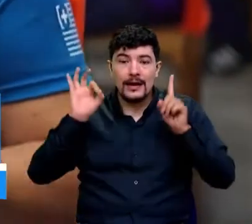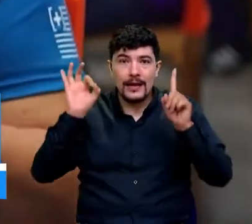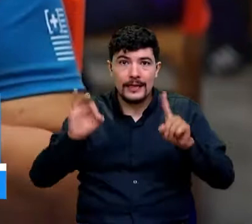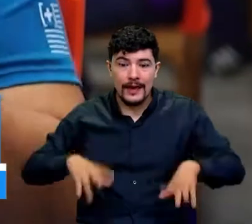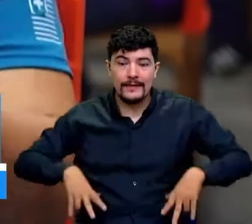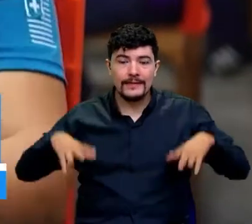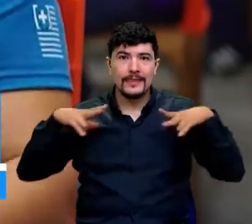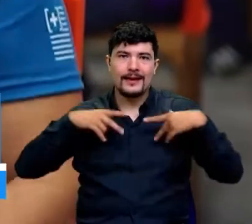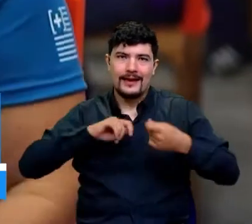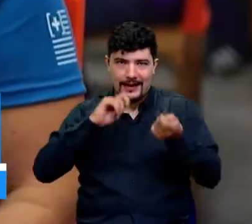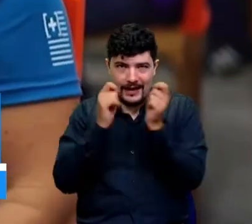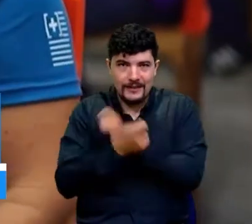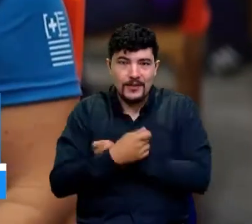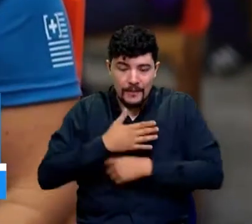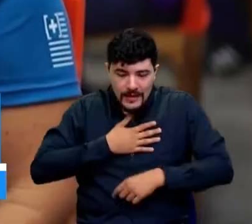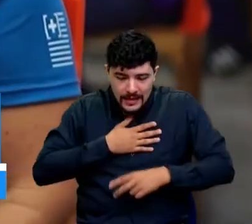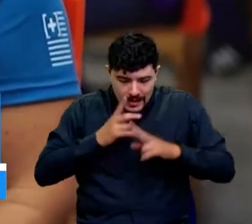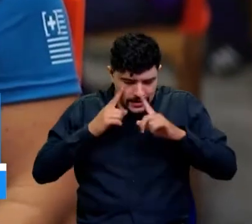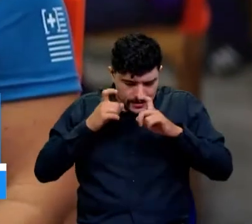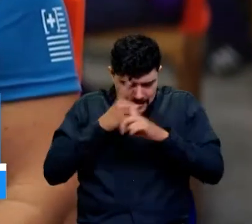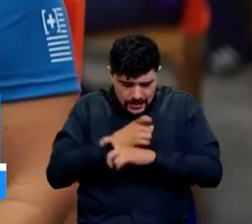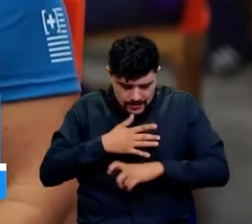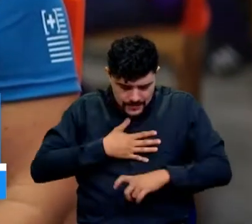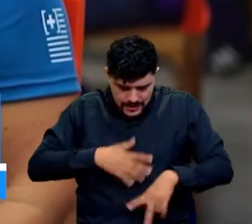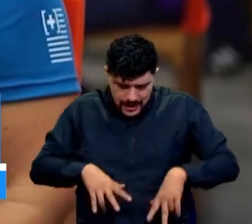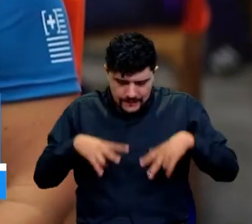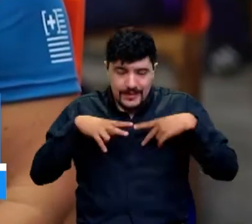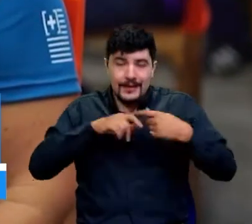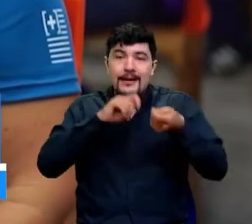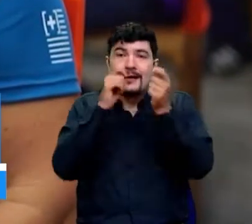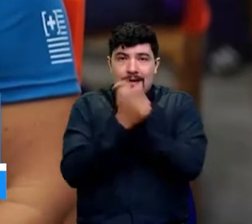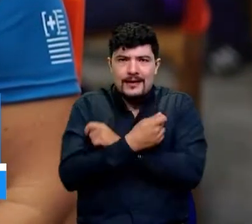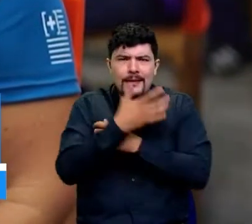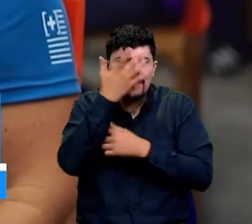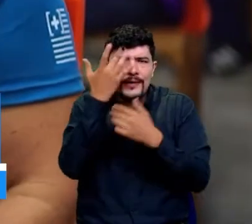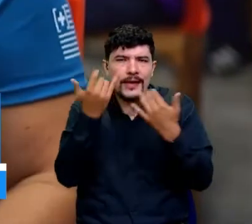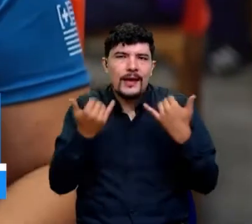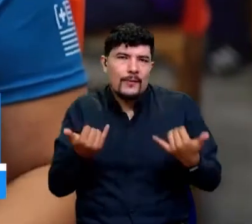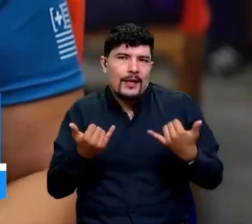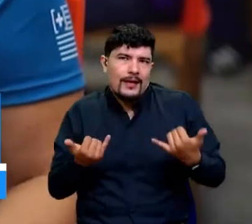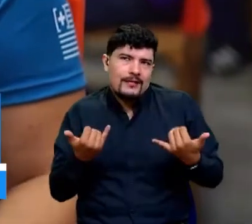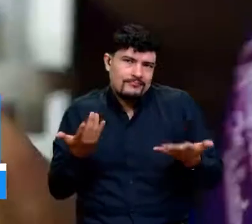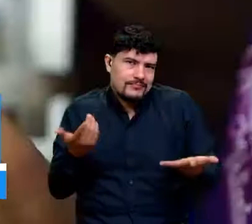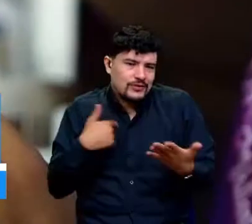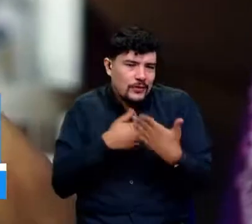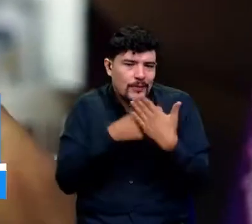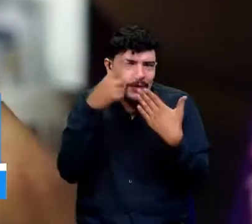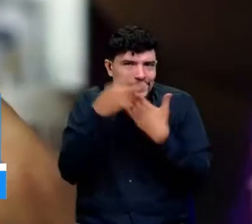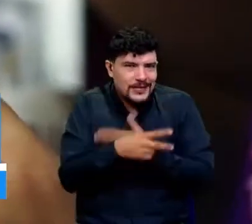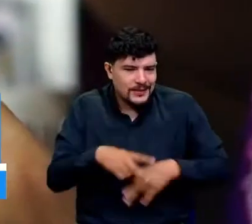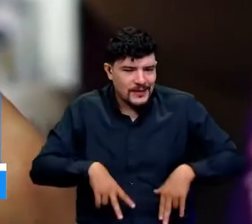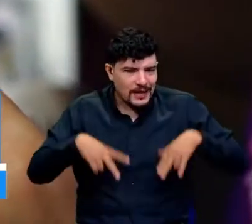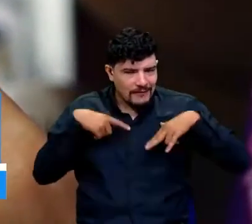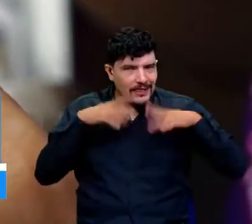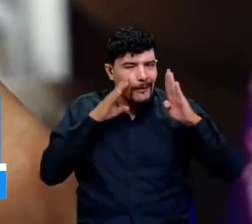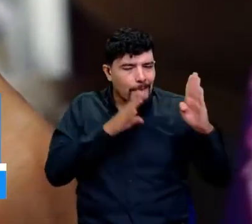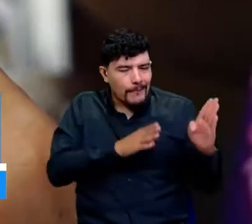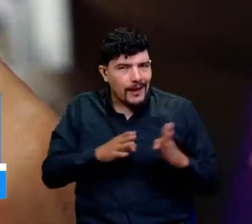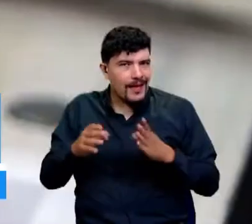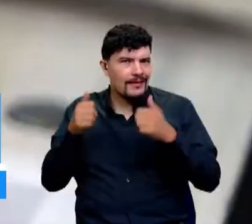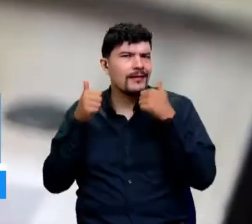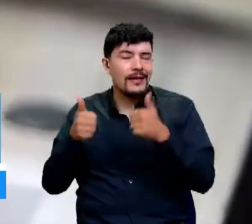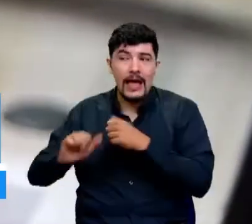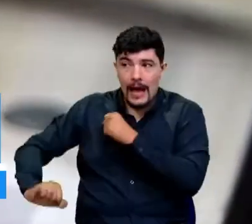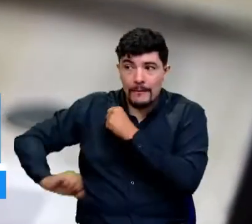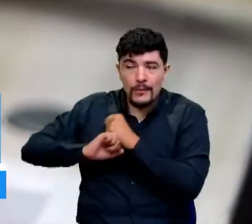La forma de ver mi vida, ¿sí me entiende? Porque ahora tengo un proyecto. Una manera de apoyarlas fue con la